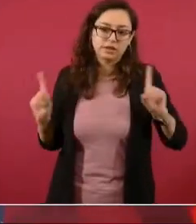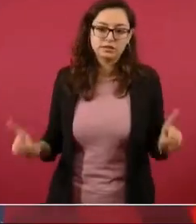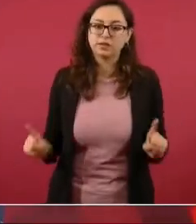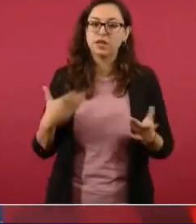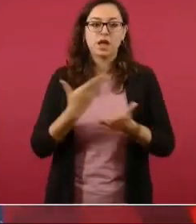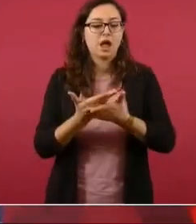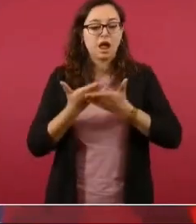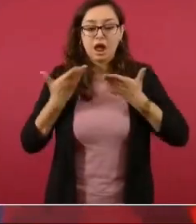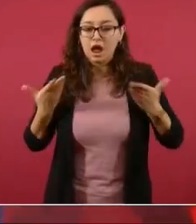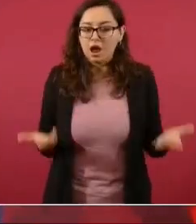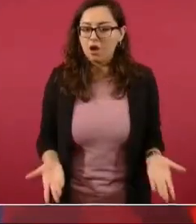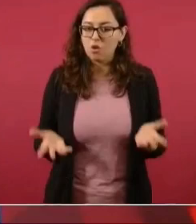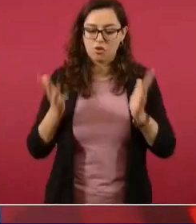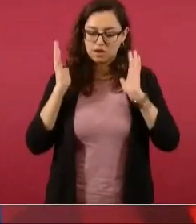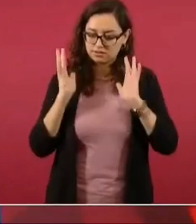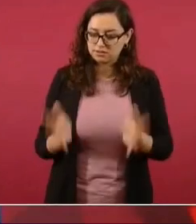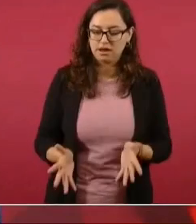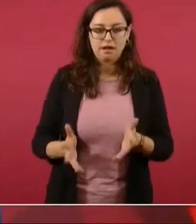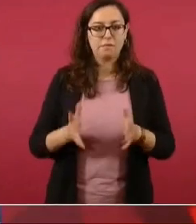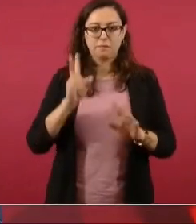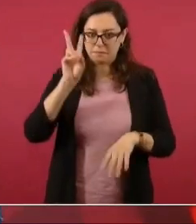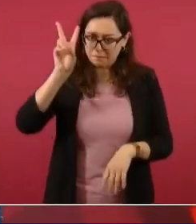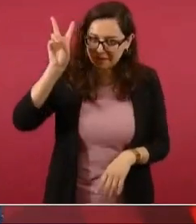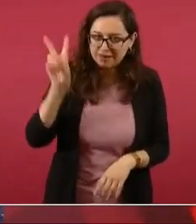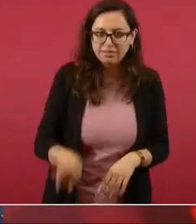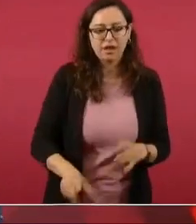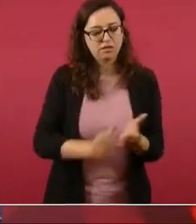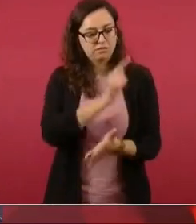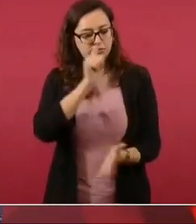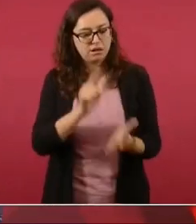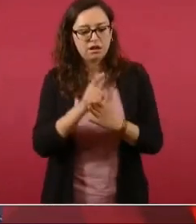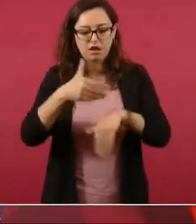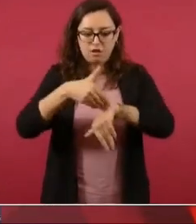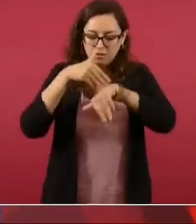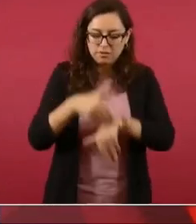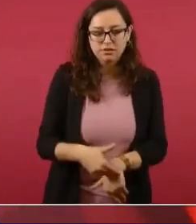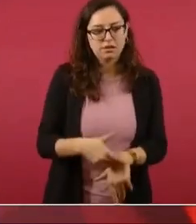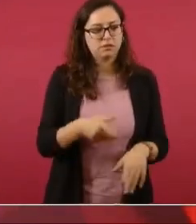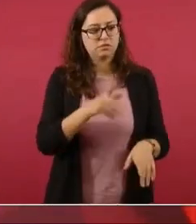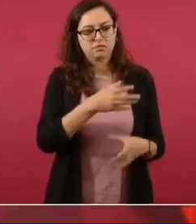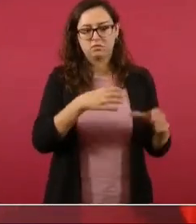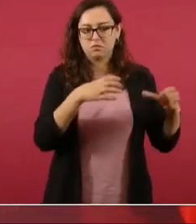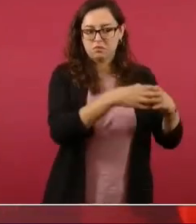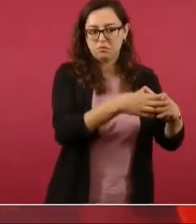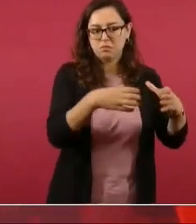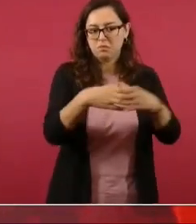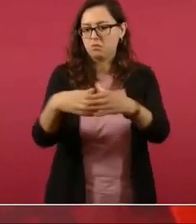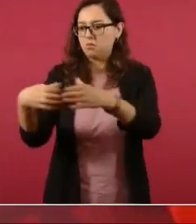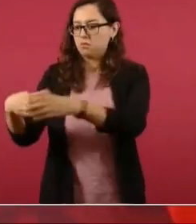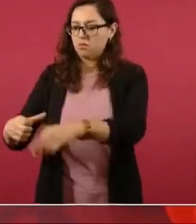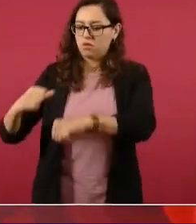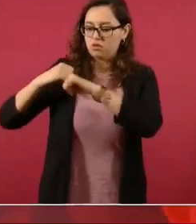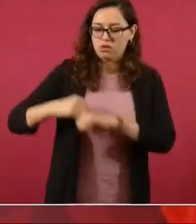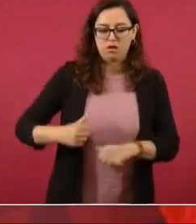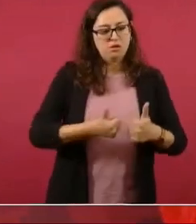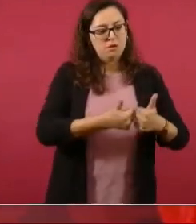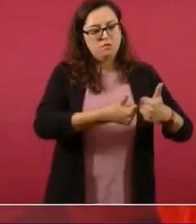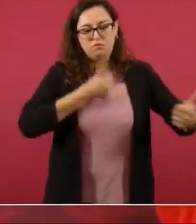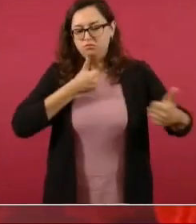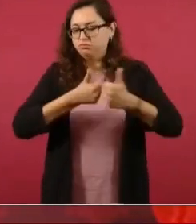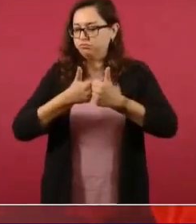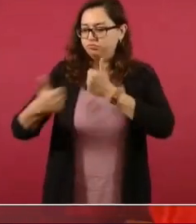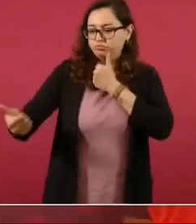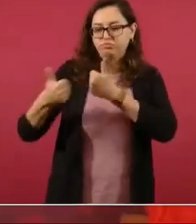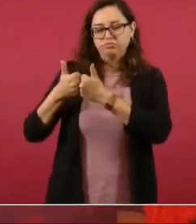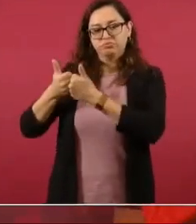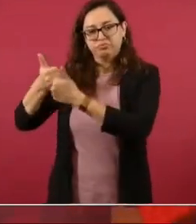ya no va a ser igual. Y tardó mucho tiempo. Estamos hablando de siglos.